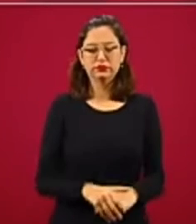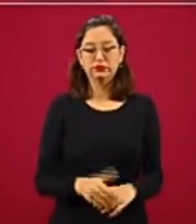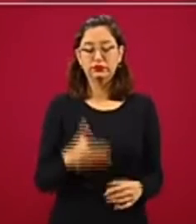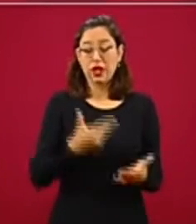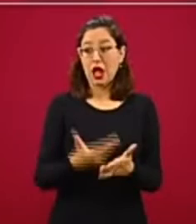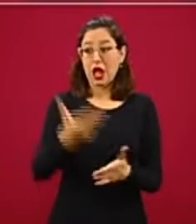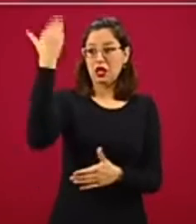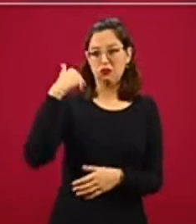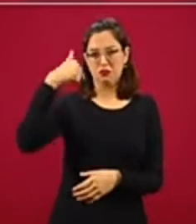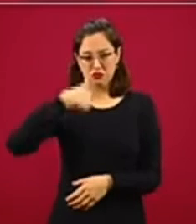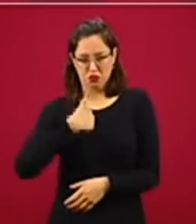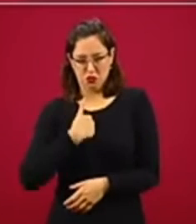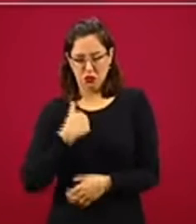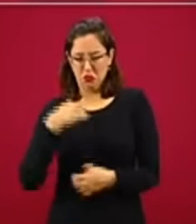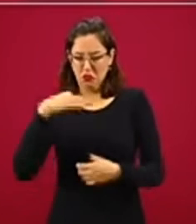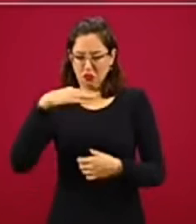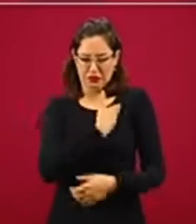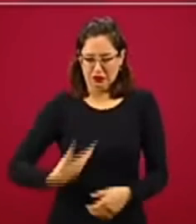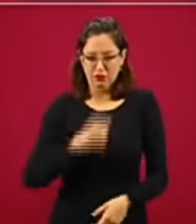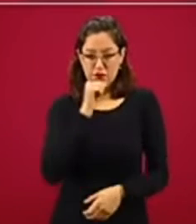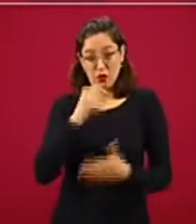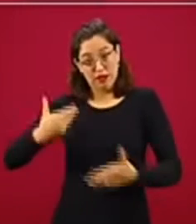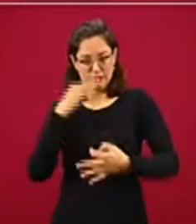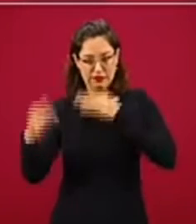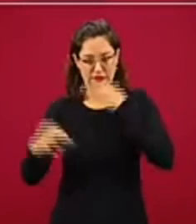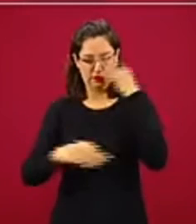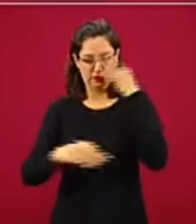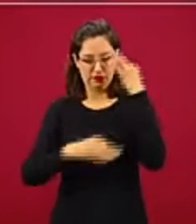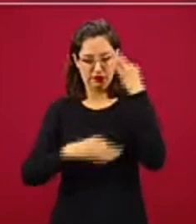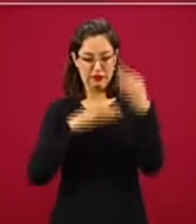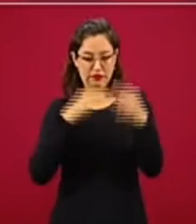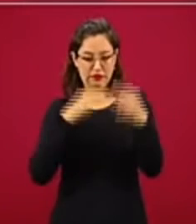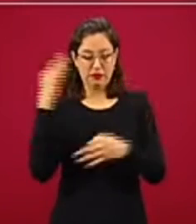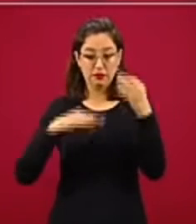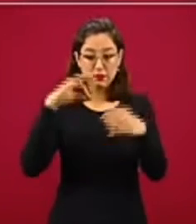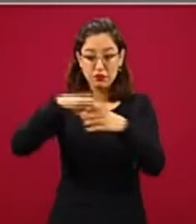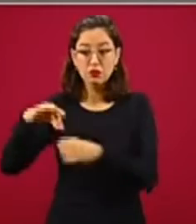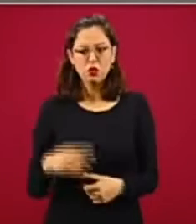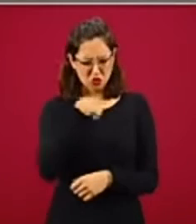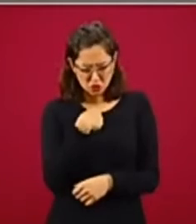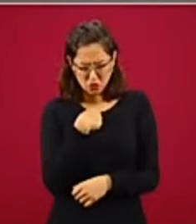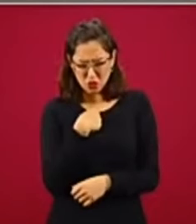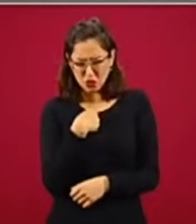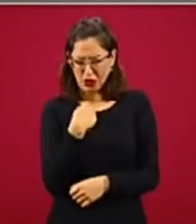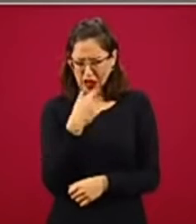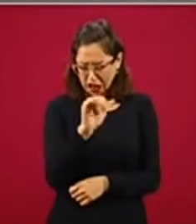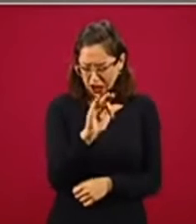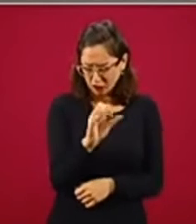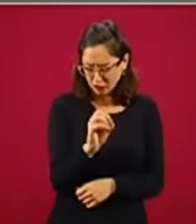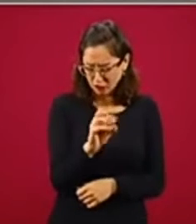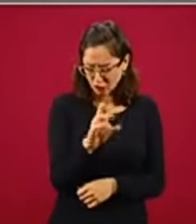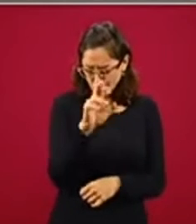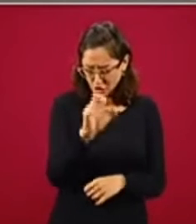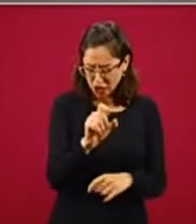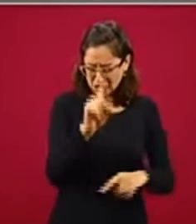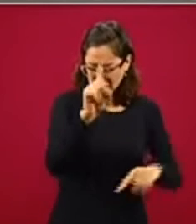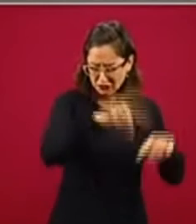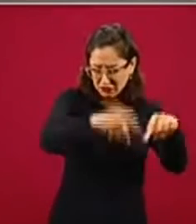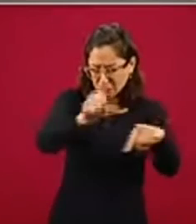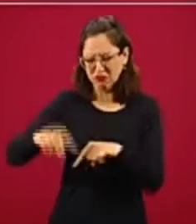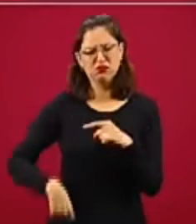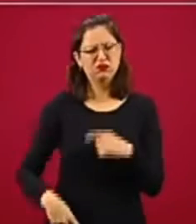que íbamos a quitar los afores. No dije en la campaña que íbamos a nacionalizar